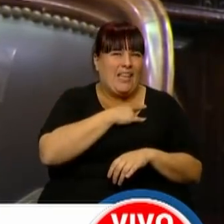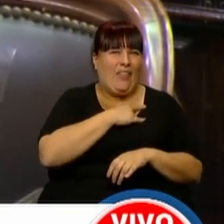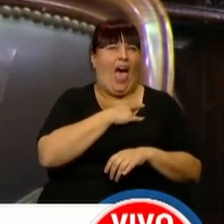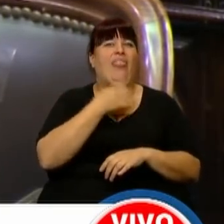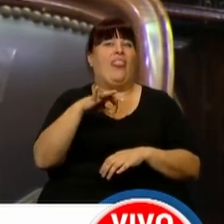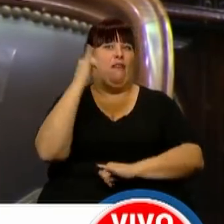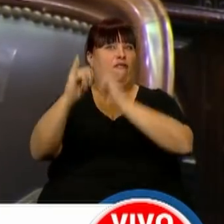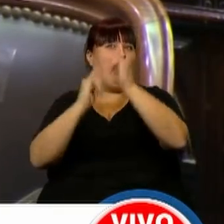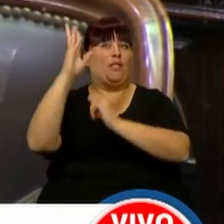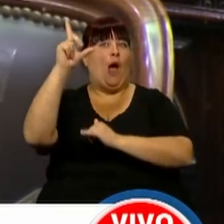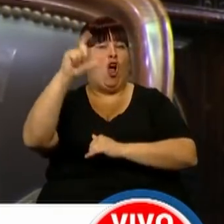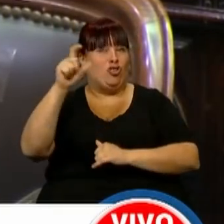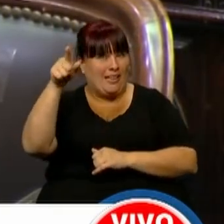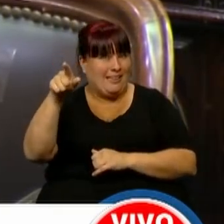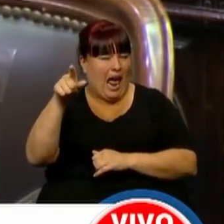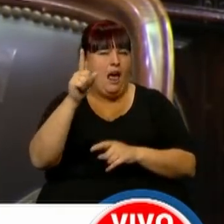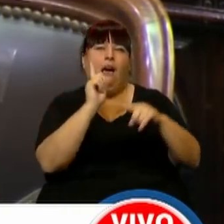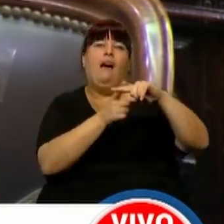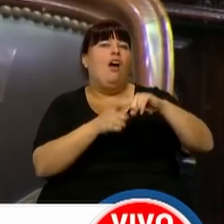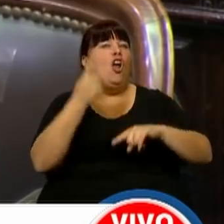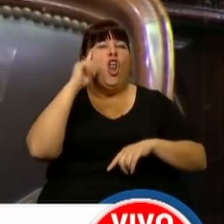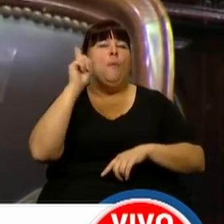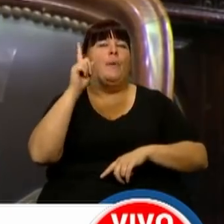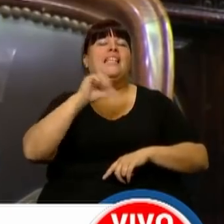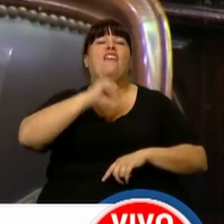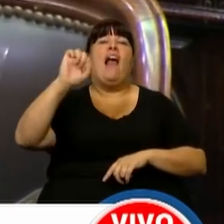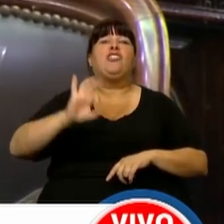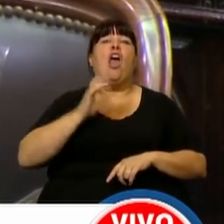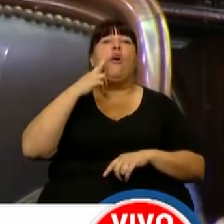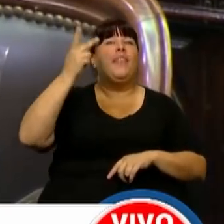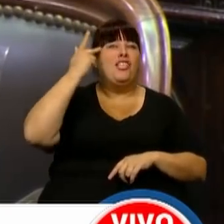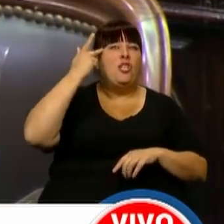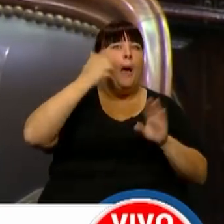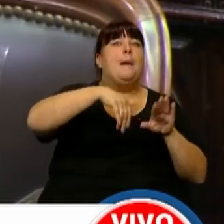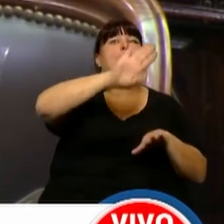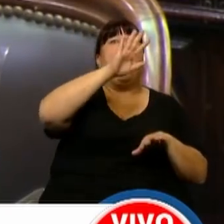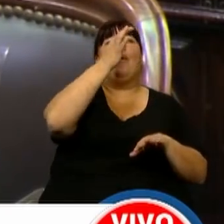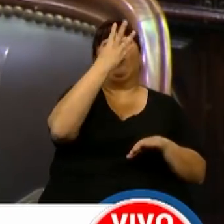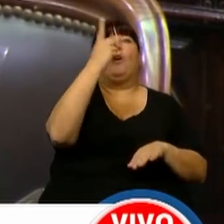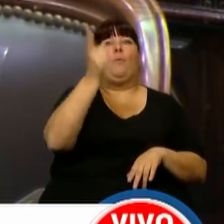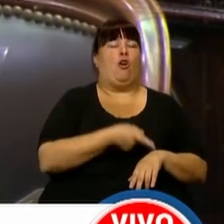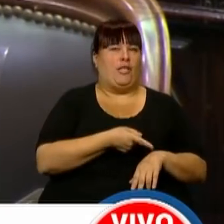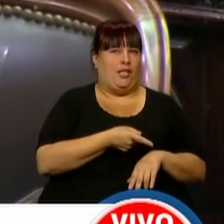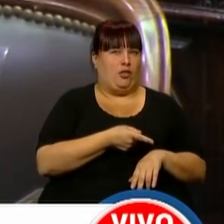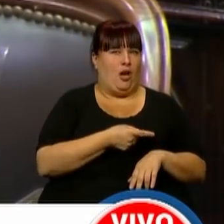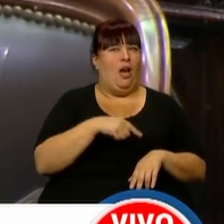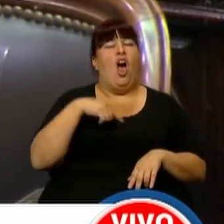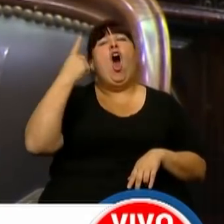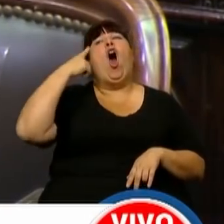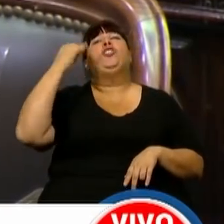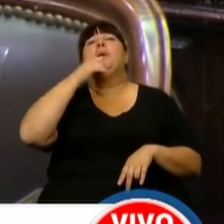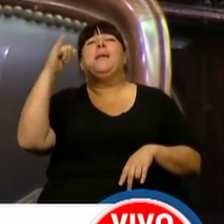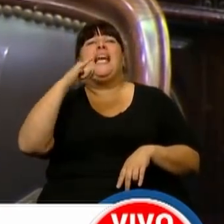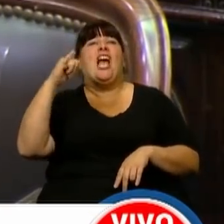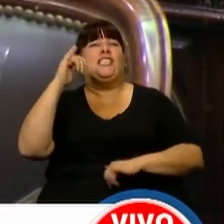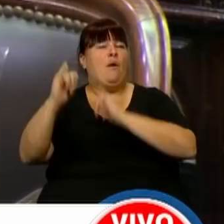que informa al Banco Central calculó que la inflación del año 2018 iba a ser más de 24%. El más pesimista de